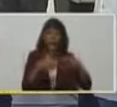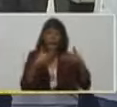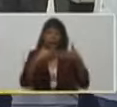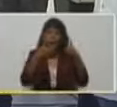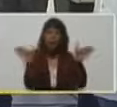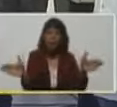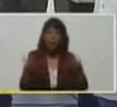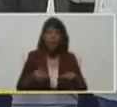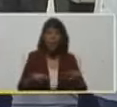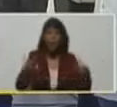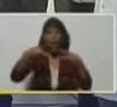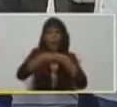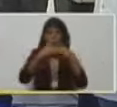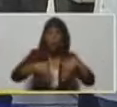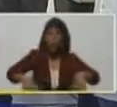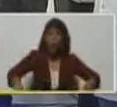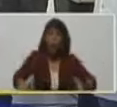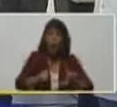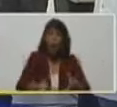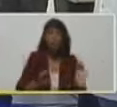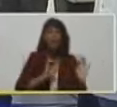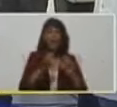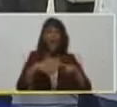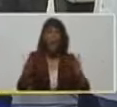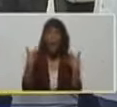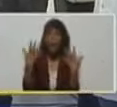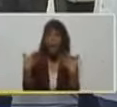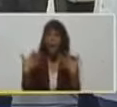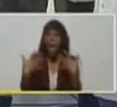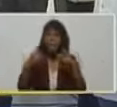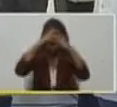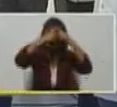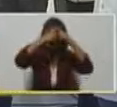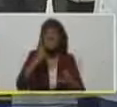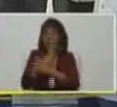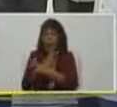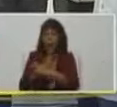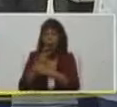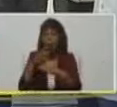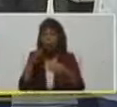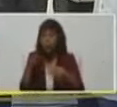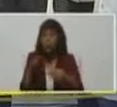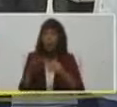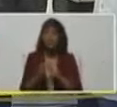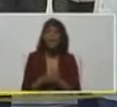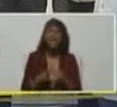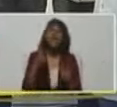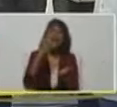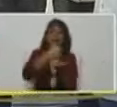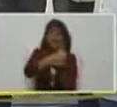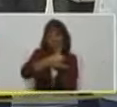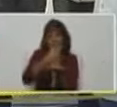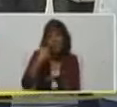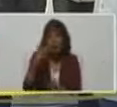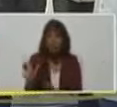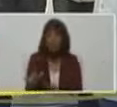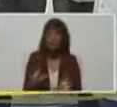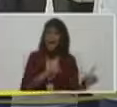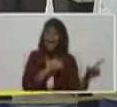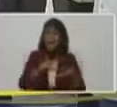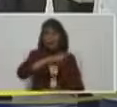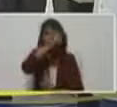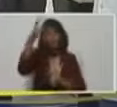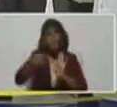y entregado este hospital, está el área de emergencia, rayos X, banco y la farmacia, para que usted se vaya de aquí con